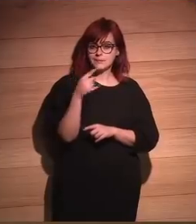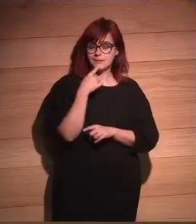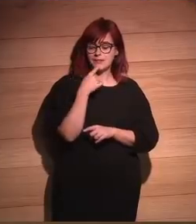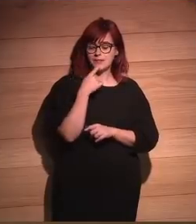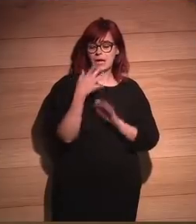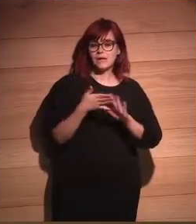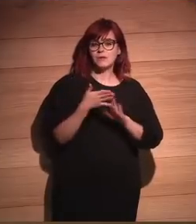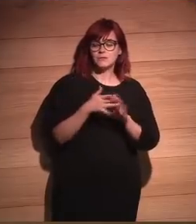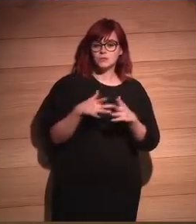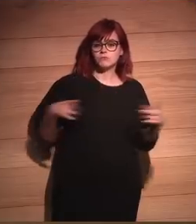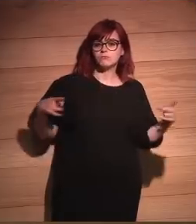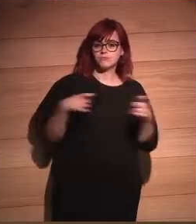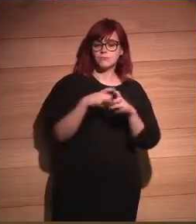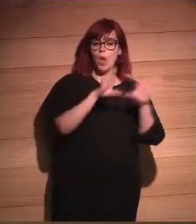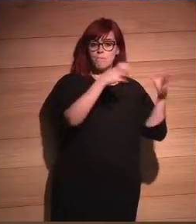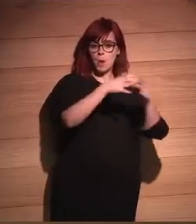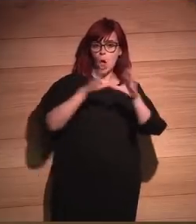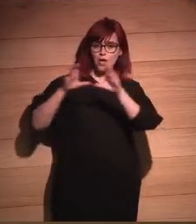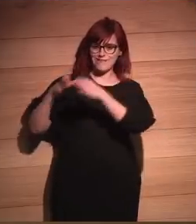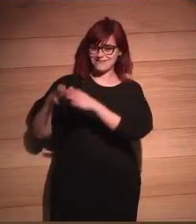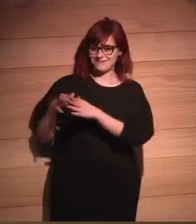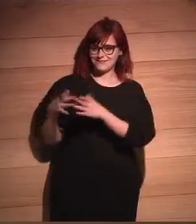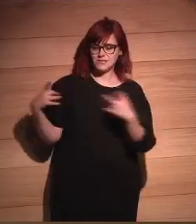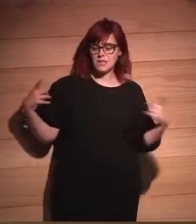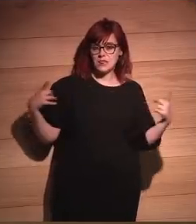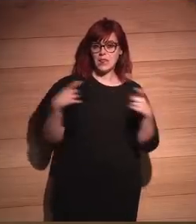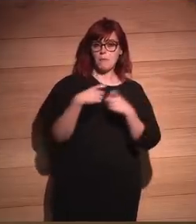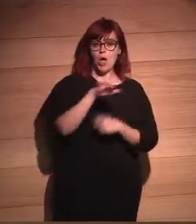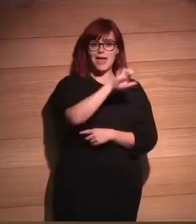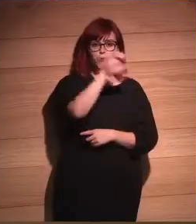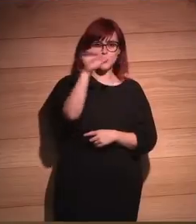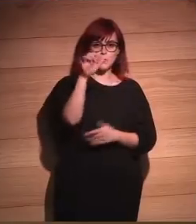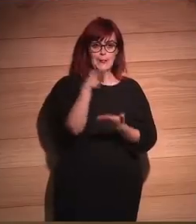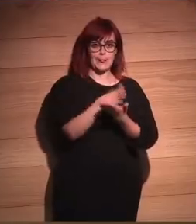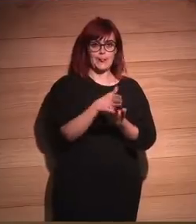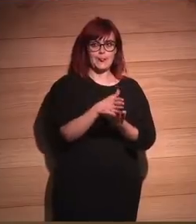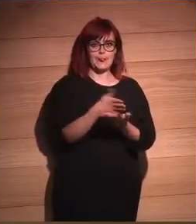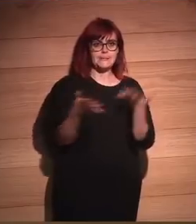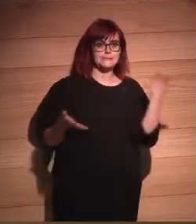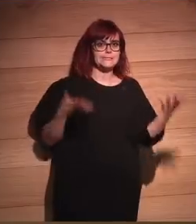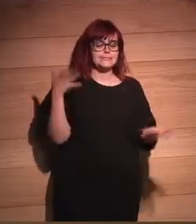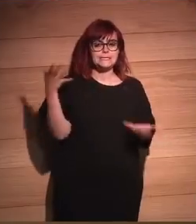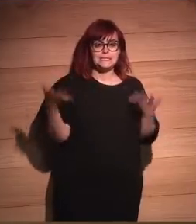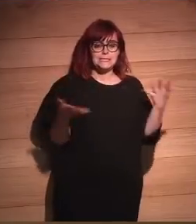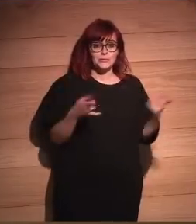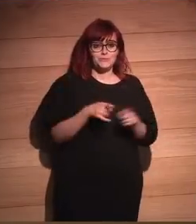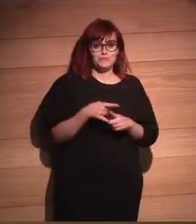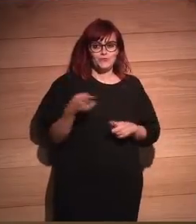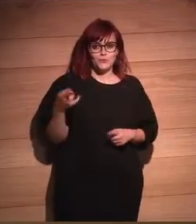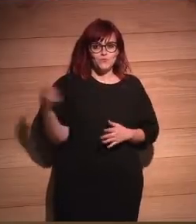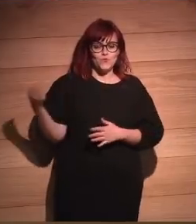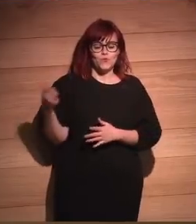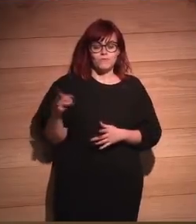esos confrontaciones de bloques en los que Europa se nos ha quedado descolgada,